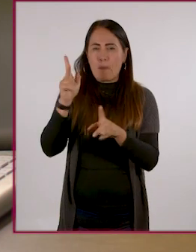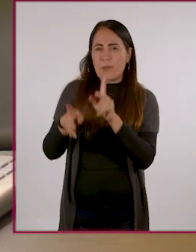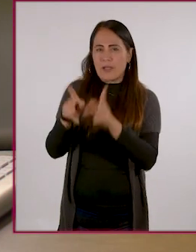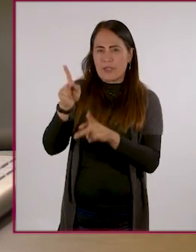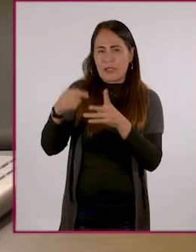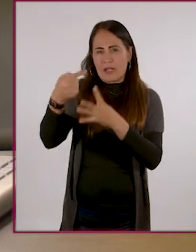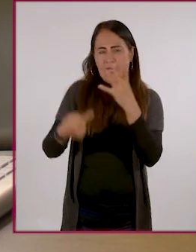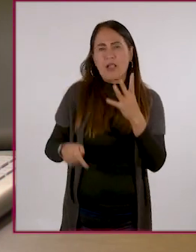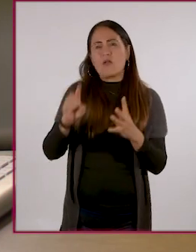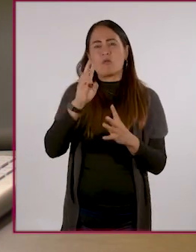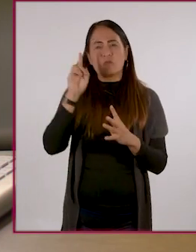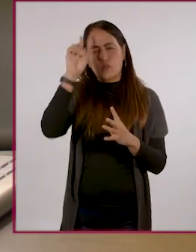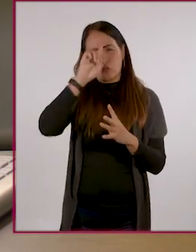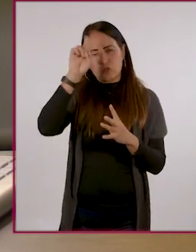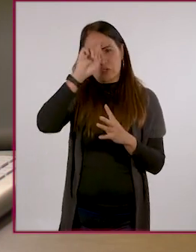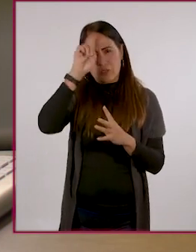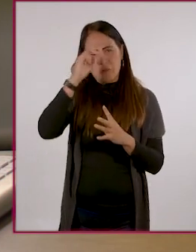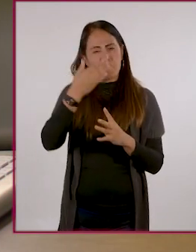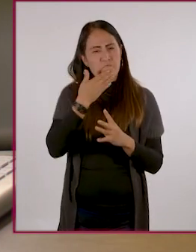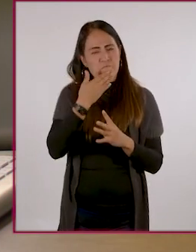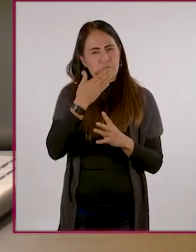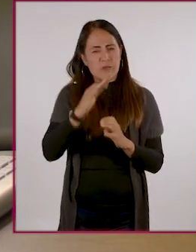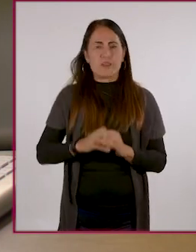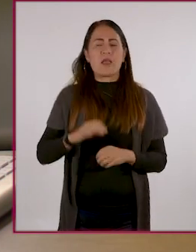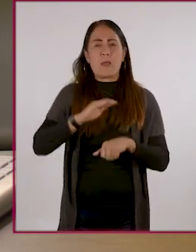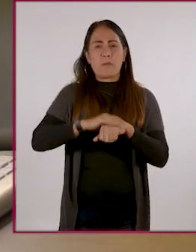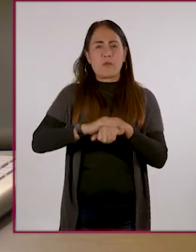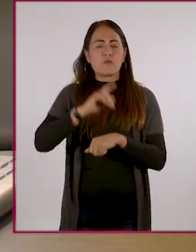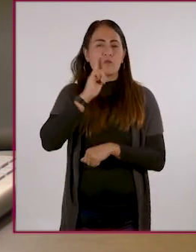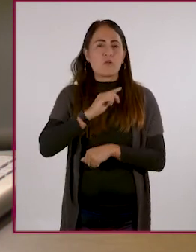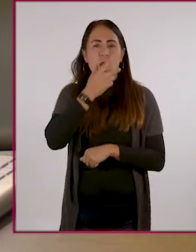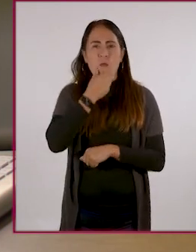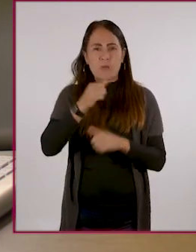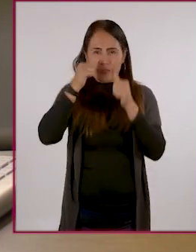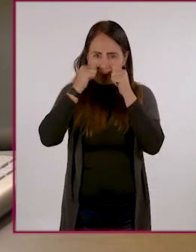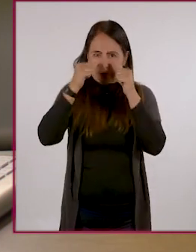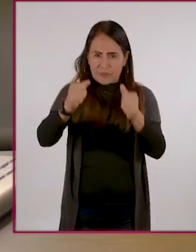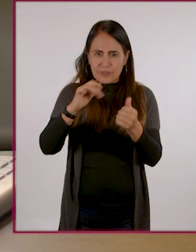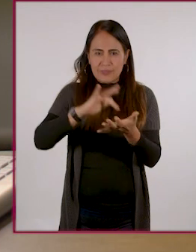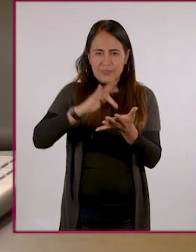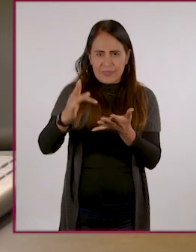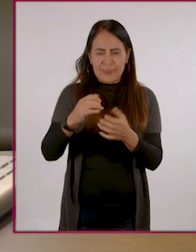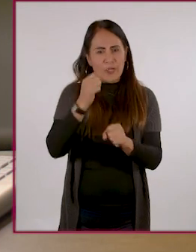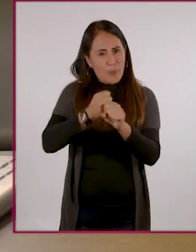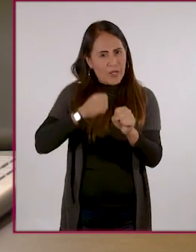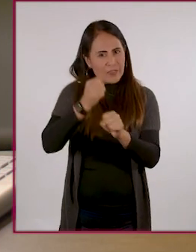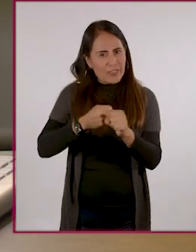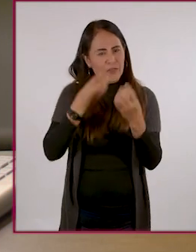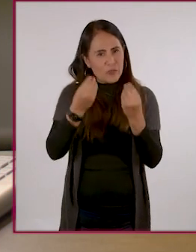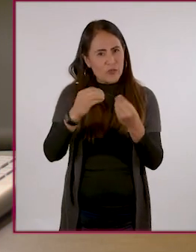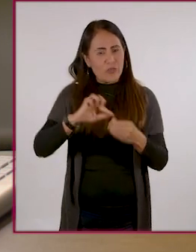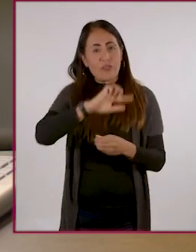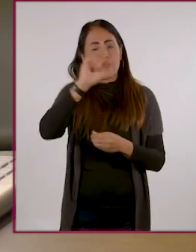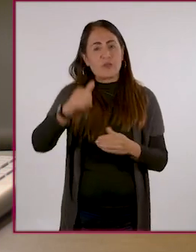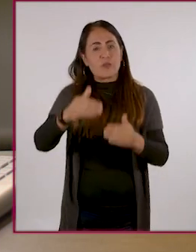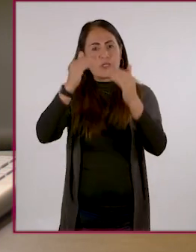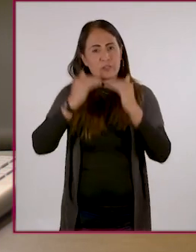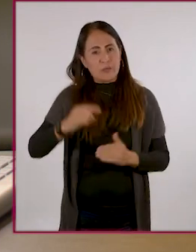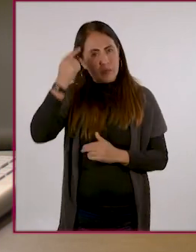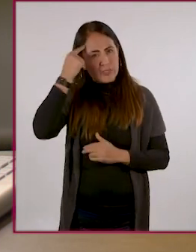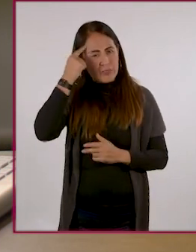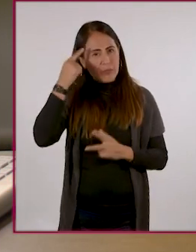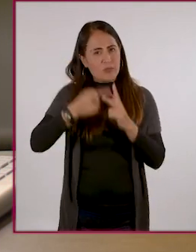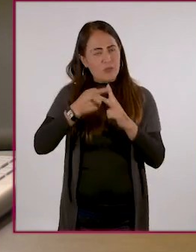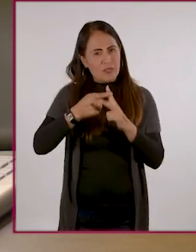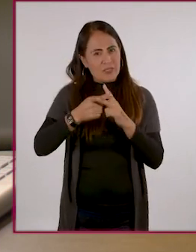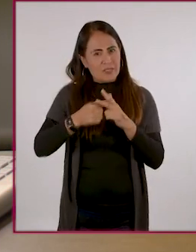por la oportunidad de conversar con él para conocer usos prácticos de las hojas de cálculo. Gracias, amigas y amigos, por su atención al programa. Practiquen